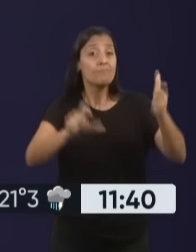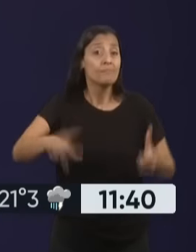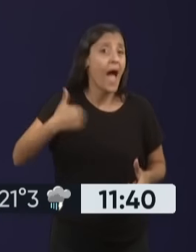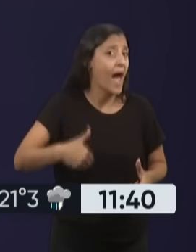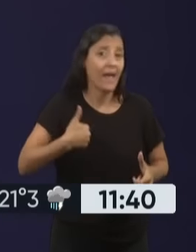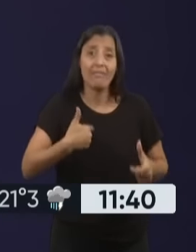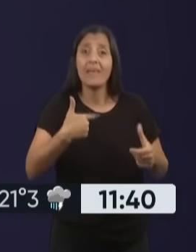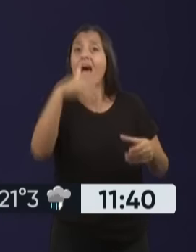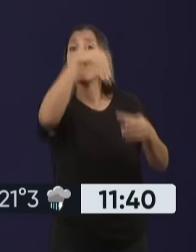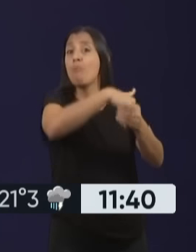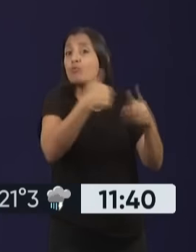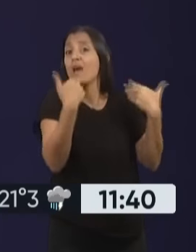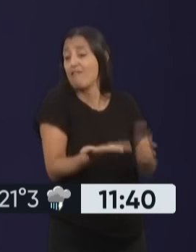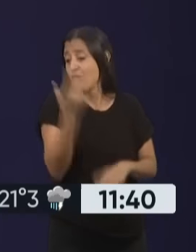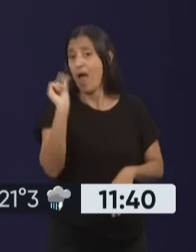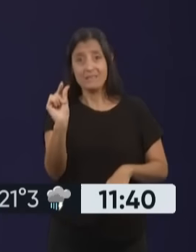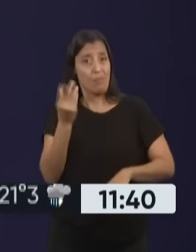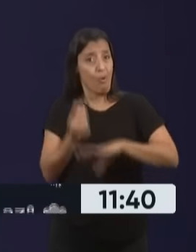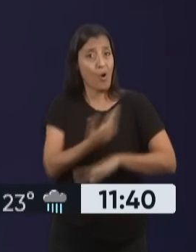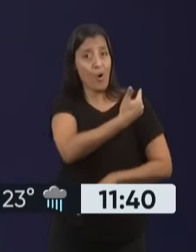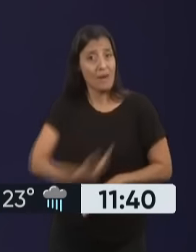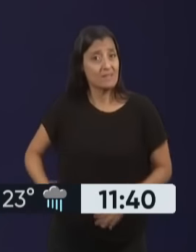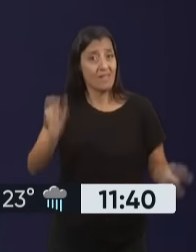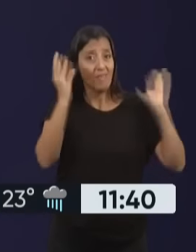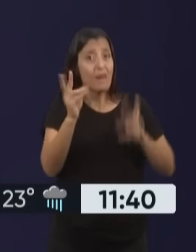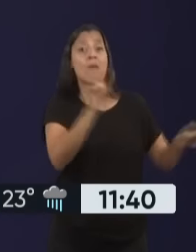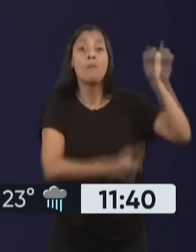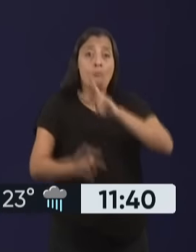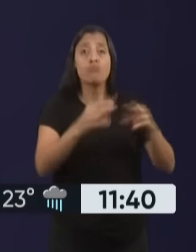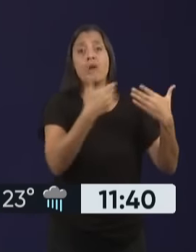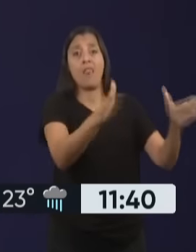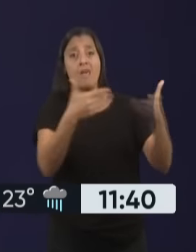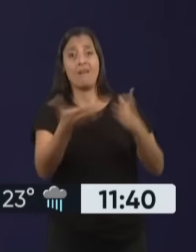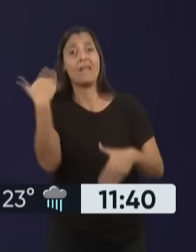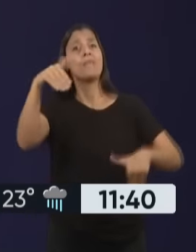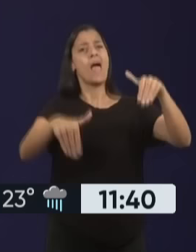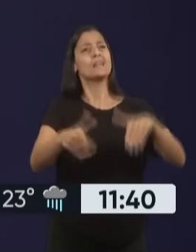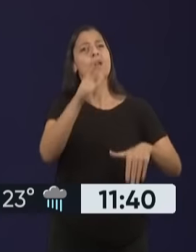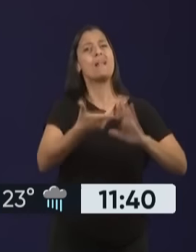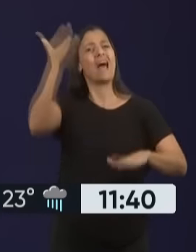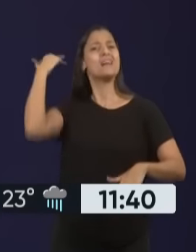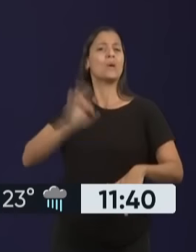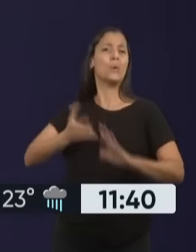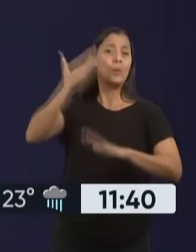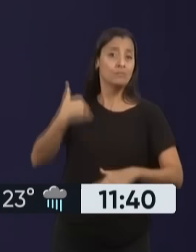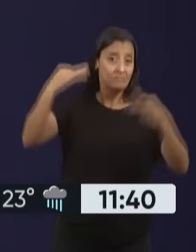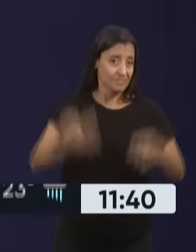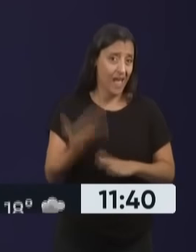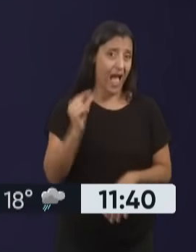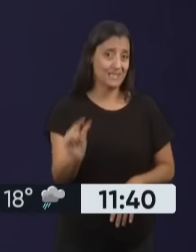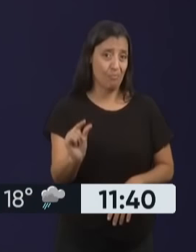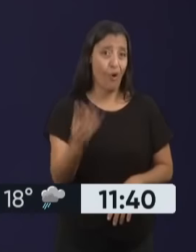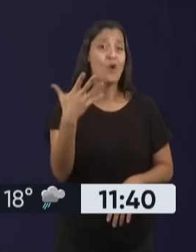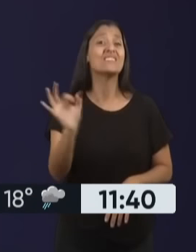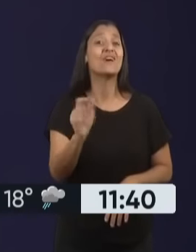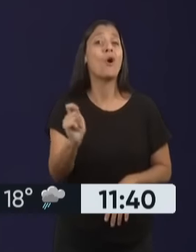votado y han elegido no hace mucho tiempo atrás no porque parece que eh las elecciones pasaron hace un montón de años y fue hacia